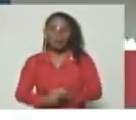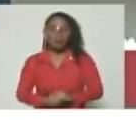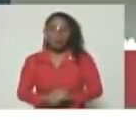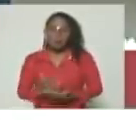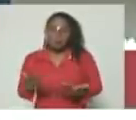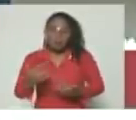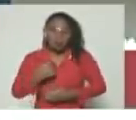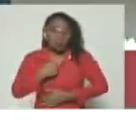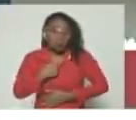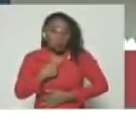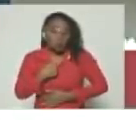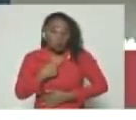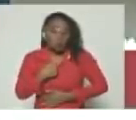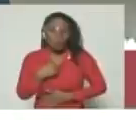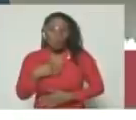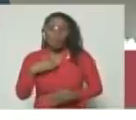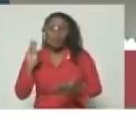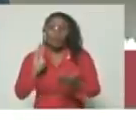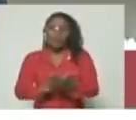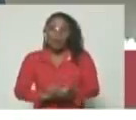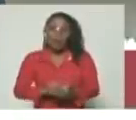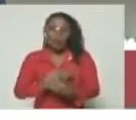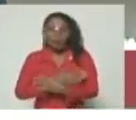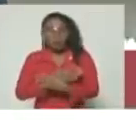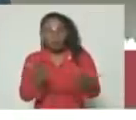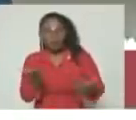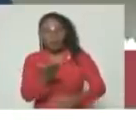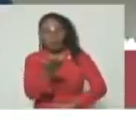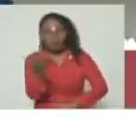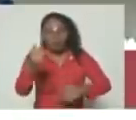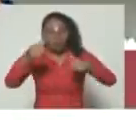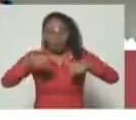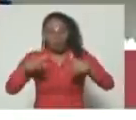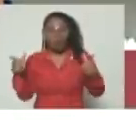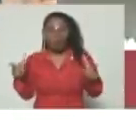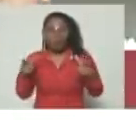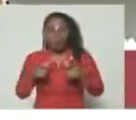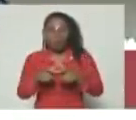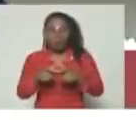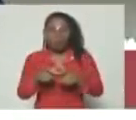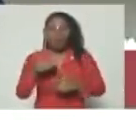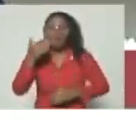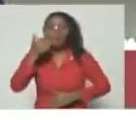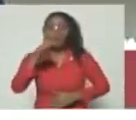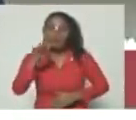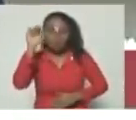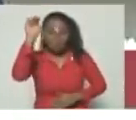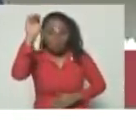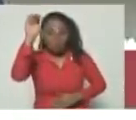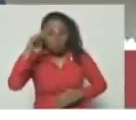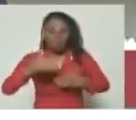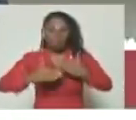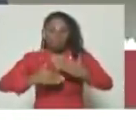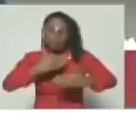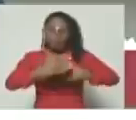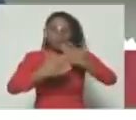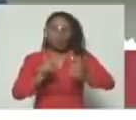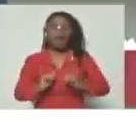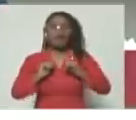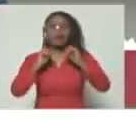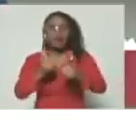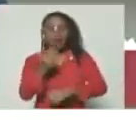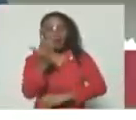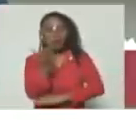yo me pongo a las órdenes de ustedes para esta reunión y para próximas y sucesivas iniciativas que